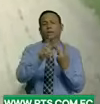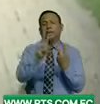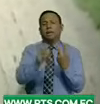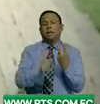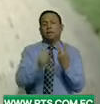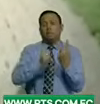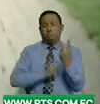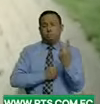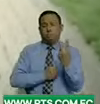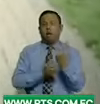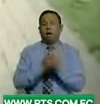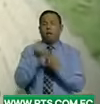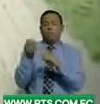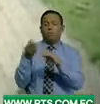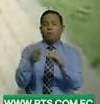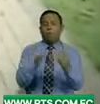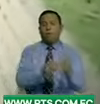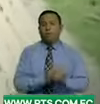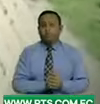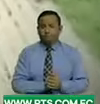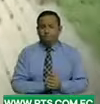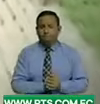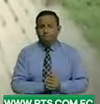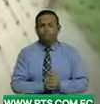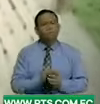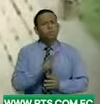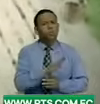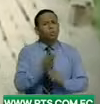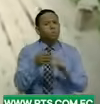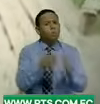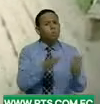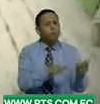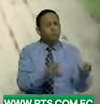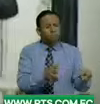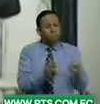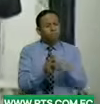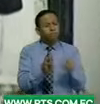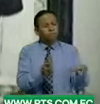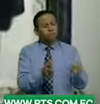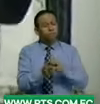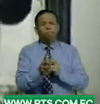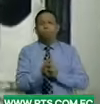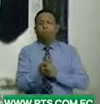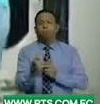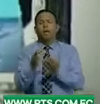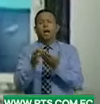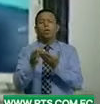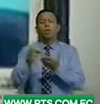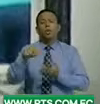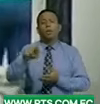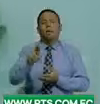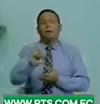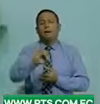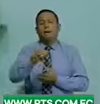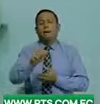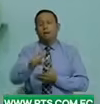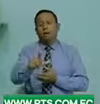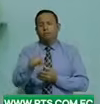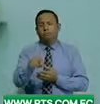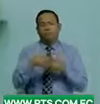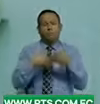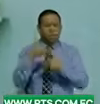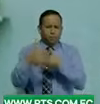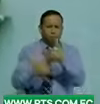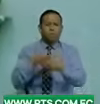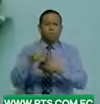Los cadáveres de los uniformados fueron llevados hasta la morgue del Cantón Naranjal para los respectivos procedimientos